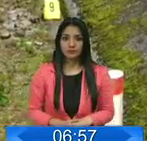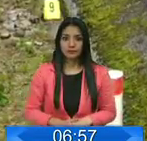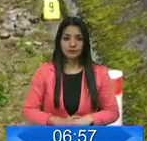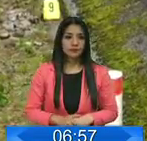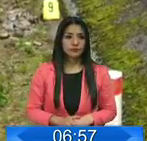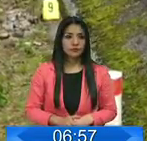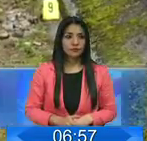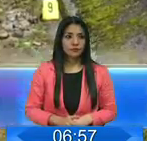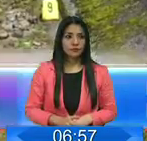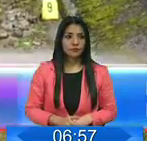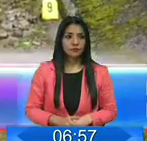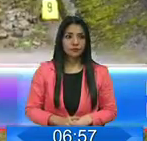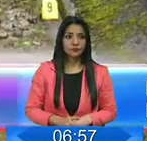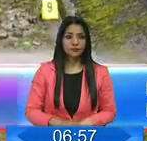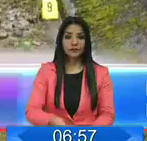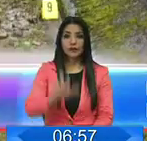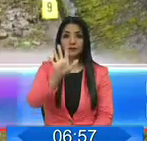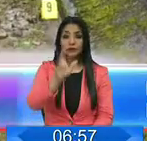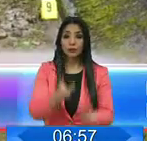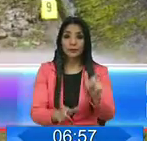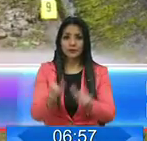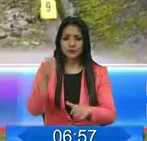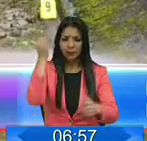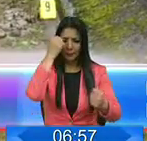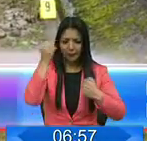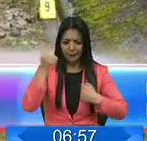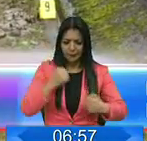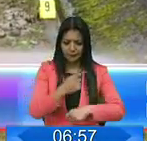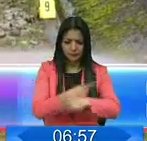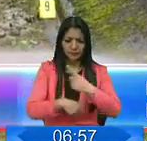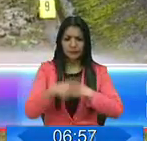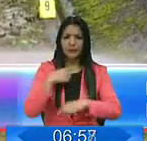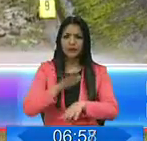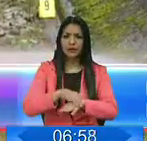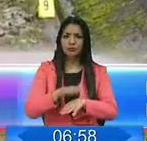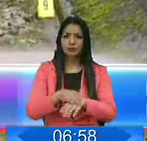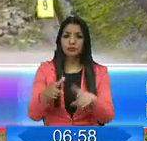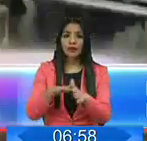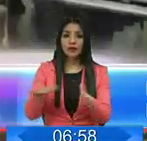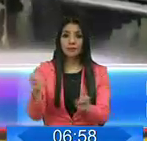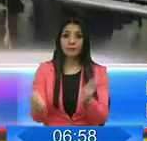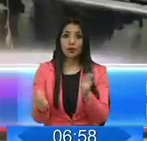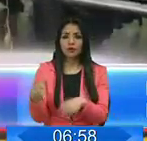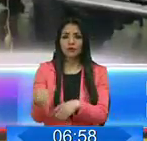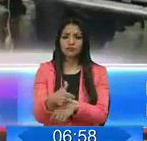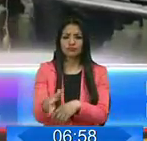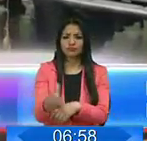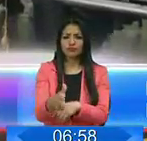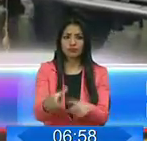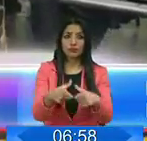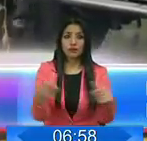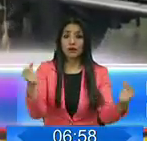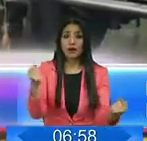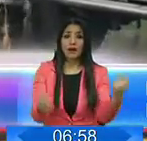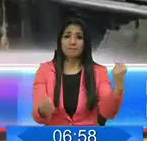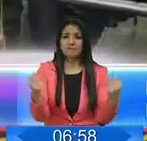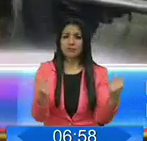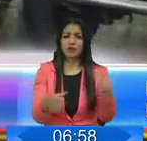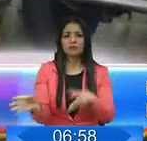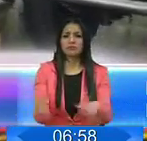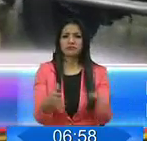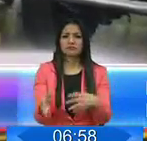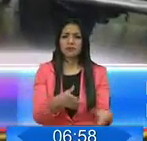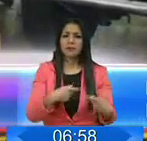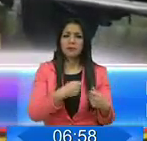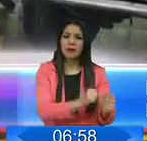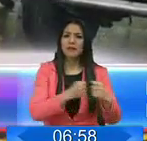Al menos 5 personas golpeadas y heridas dejaron como saldo el choque de una camioneta con un pesado camión que transportaba madera en el sector de la